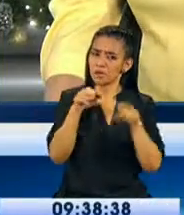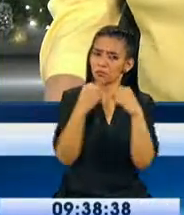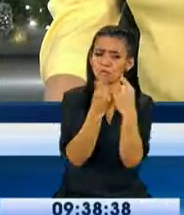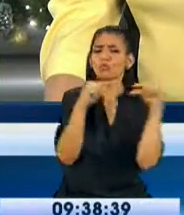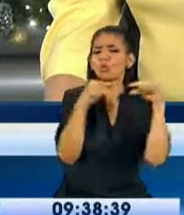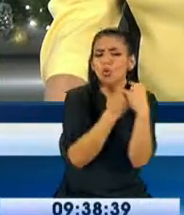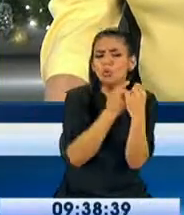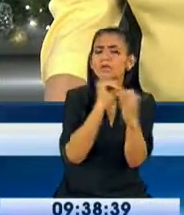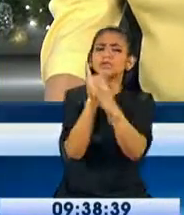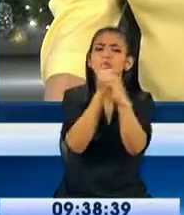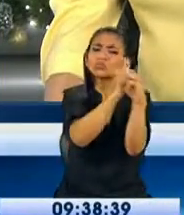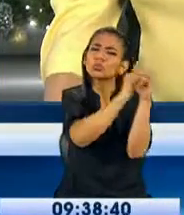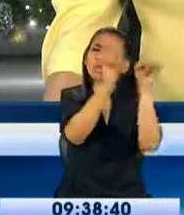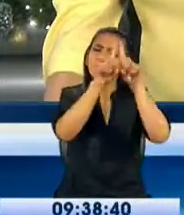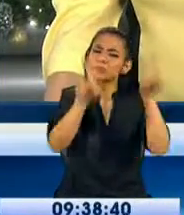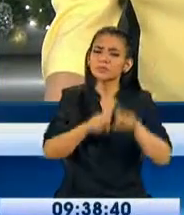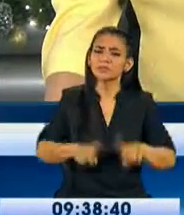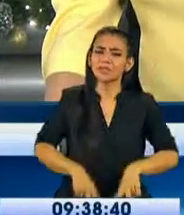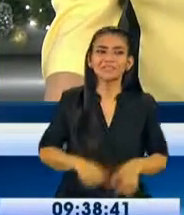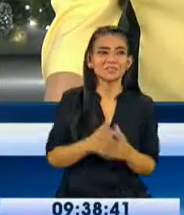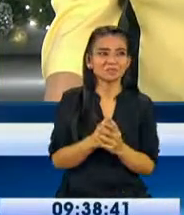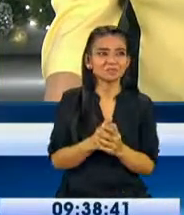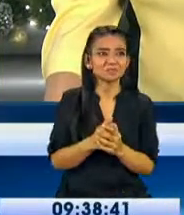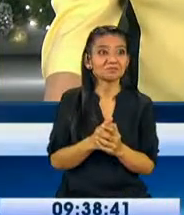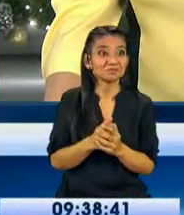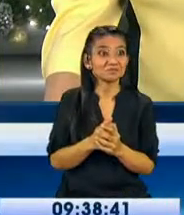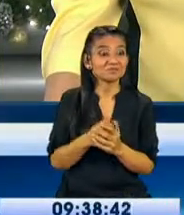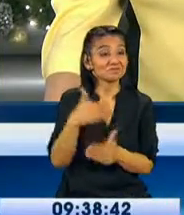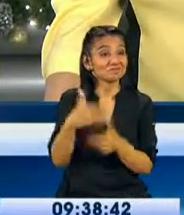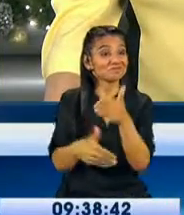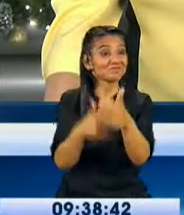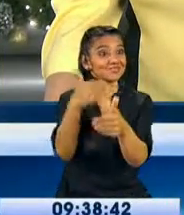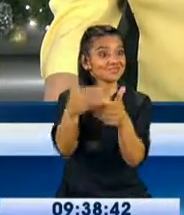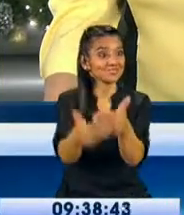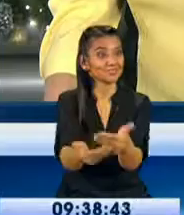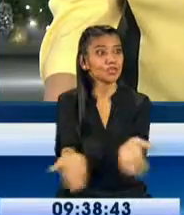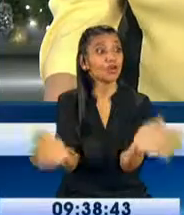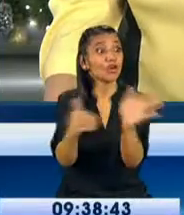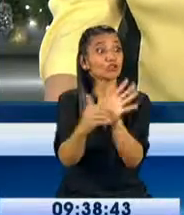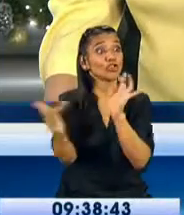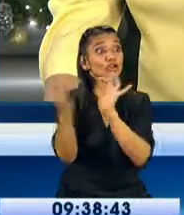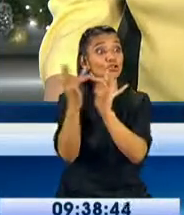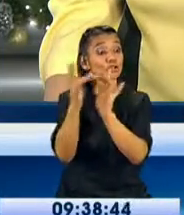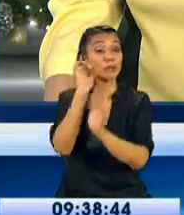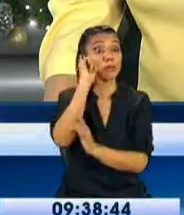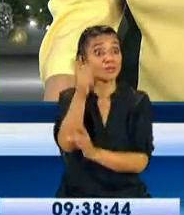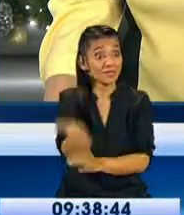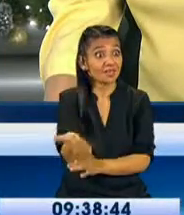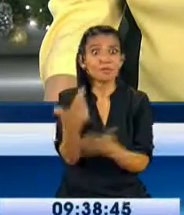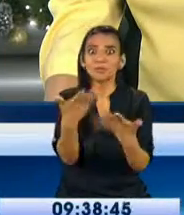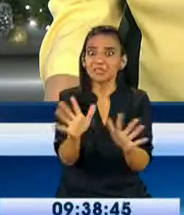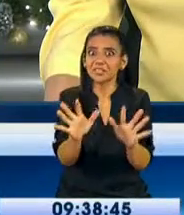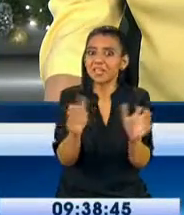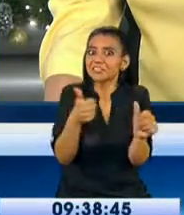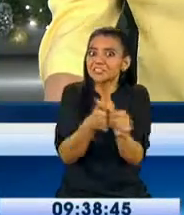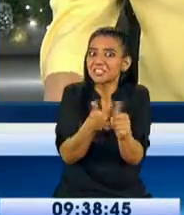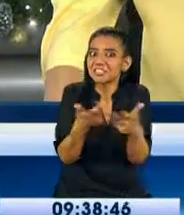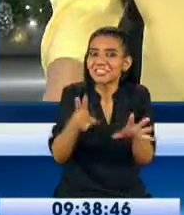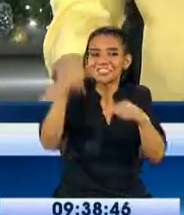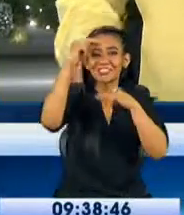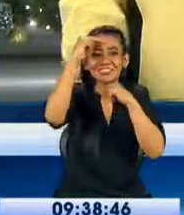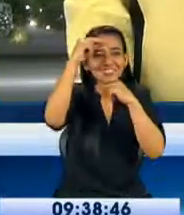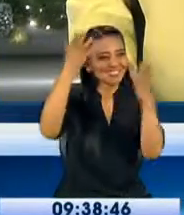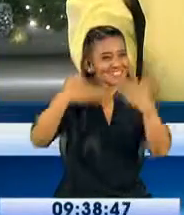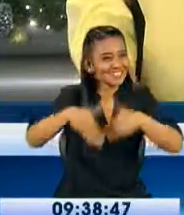agrupaciones de nuestra ciudad. Estaremos contigo entonces próximamente también con otro contacto, mañana seguramente, porque ya estamos finalizando el noticiero. Que